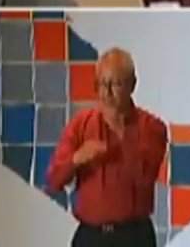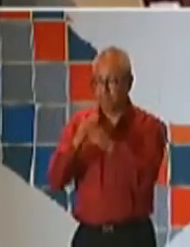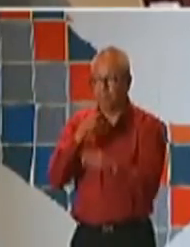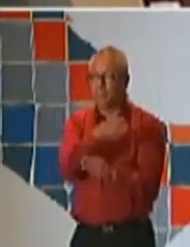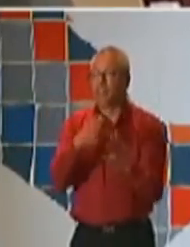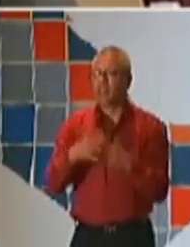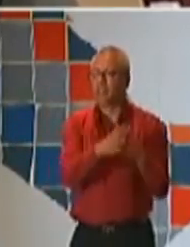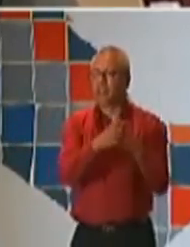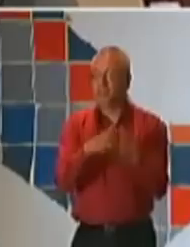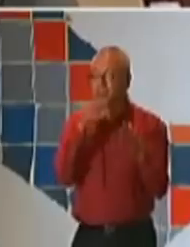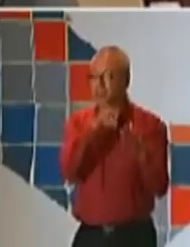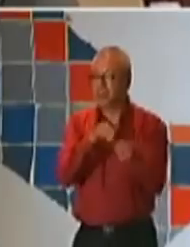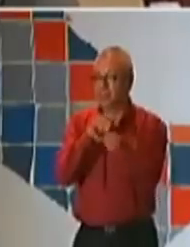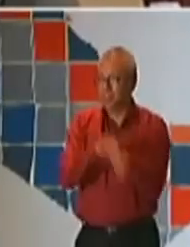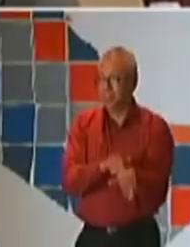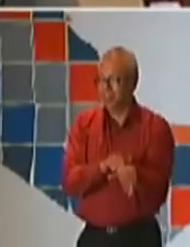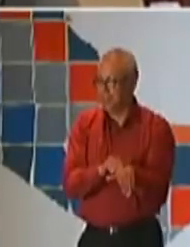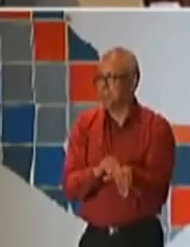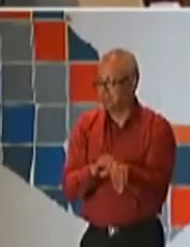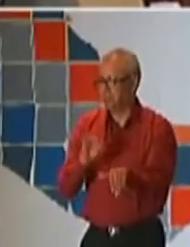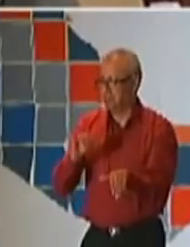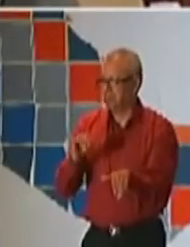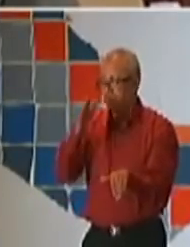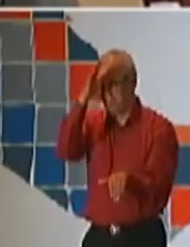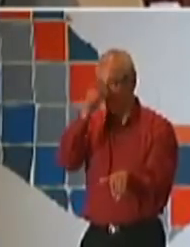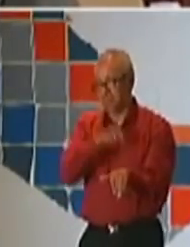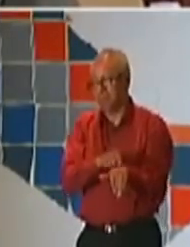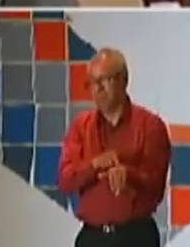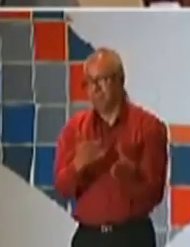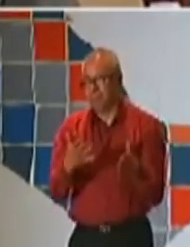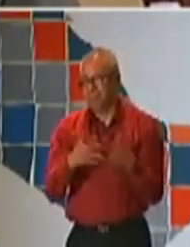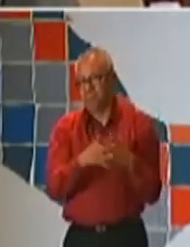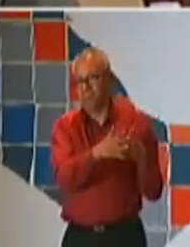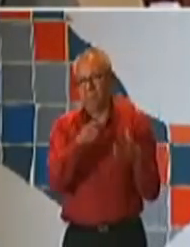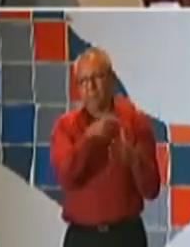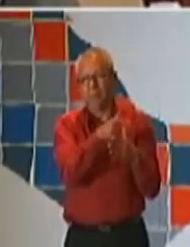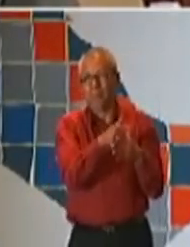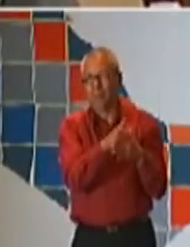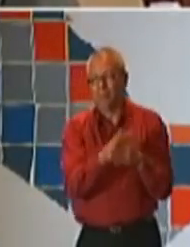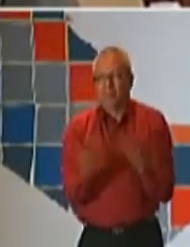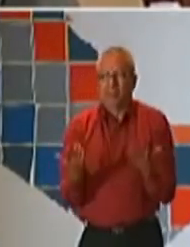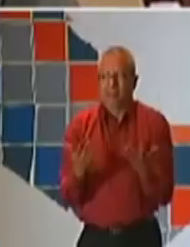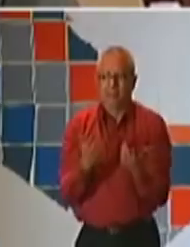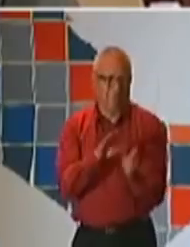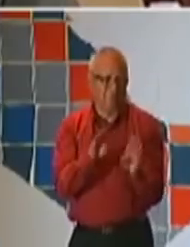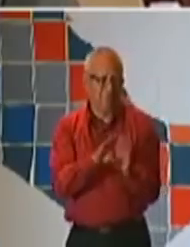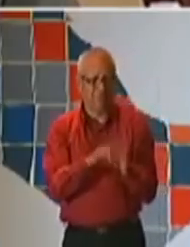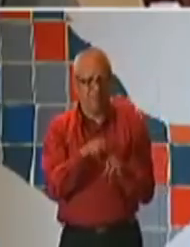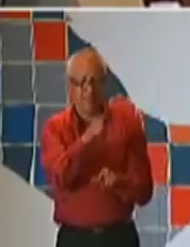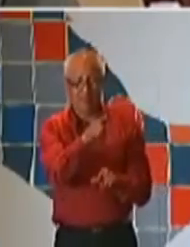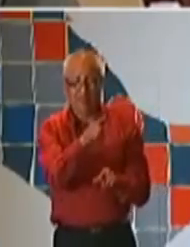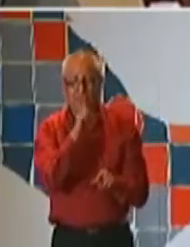obedece sus propias órdenes así garantiza suficiente impunidad a sus grandes corporaciones